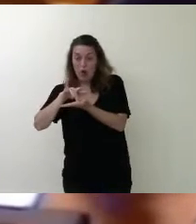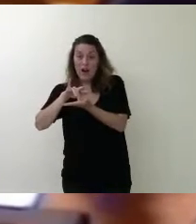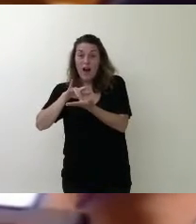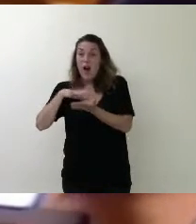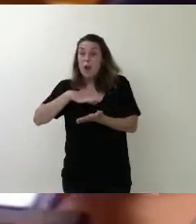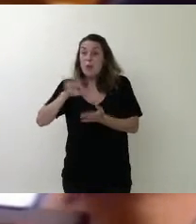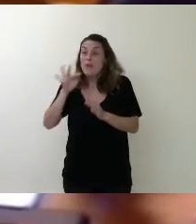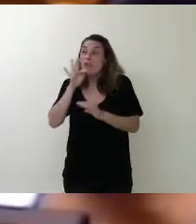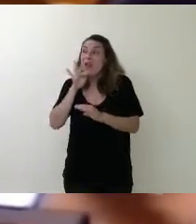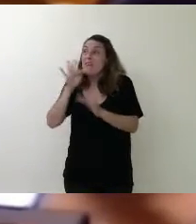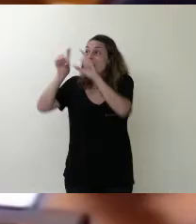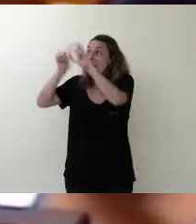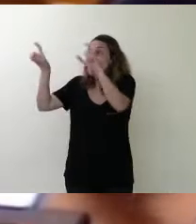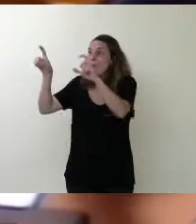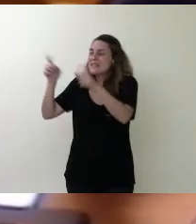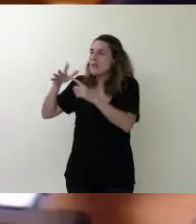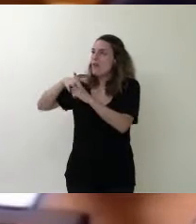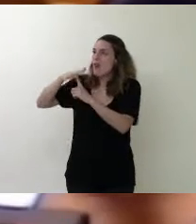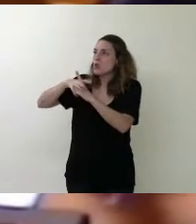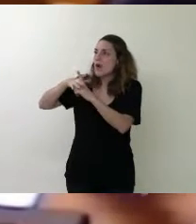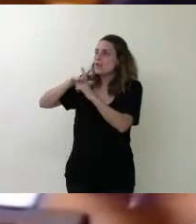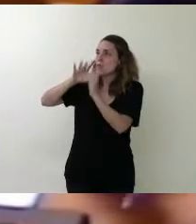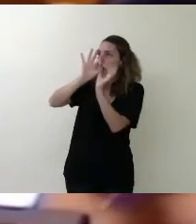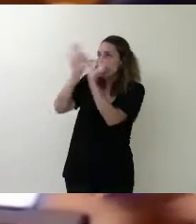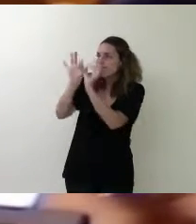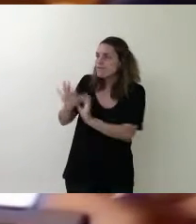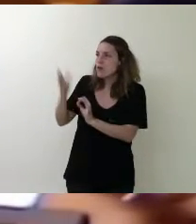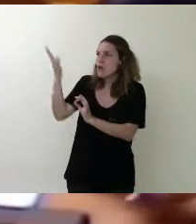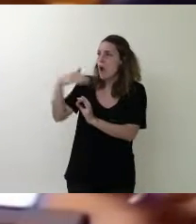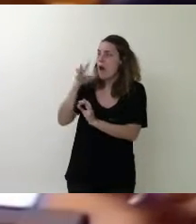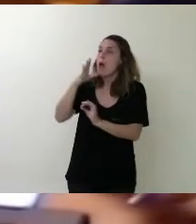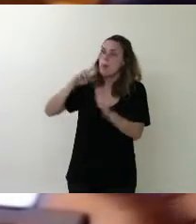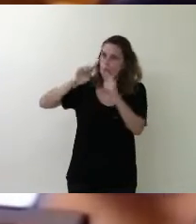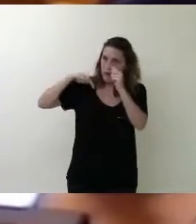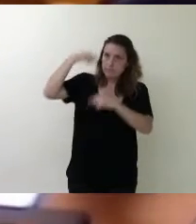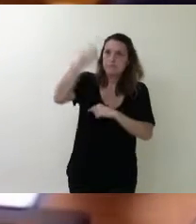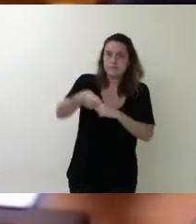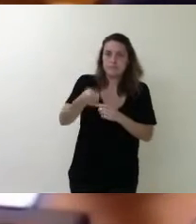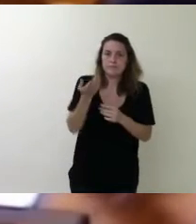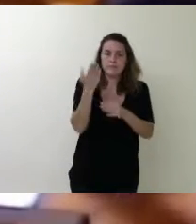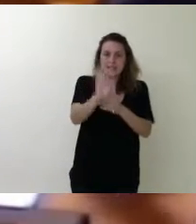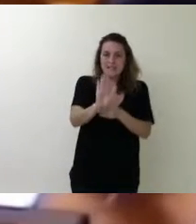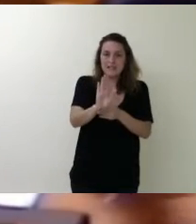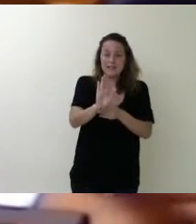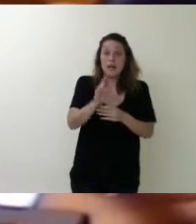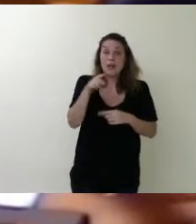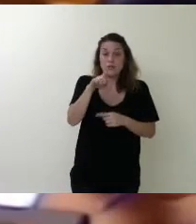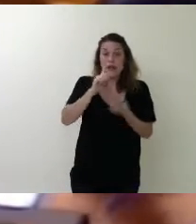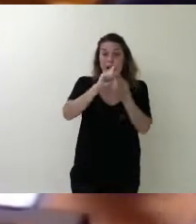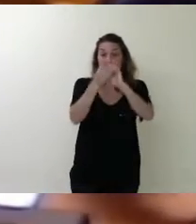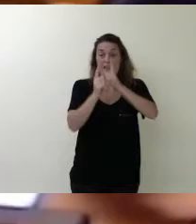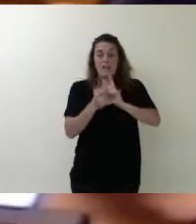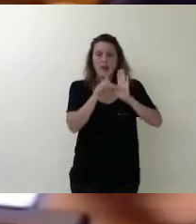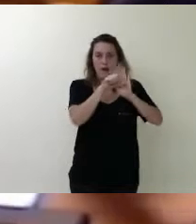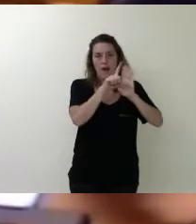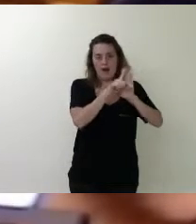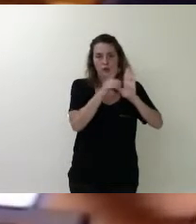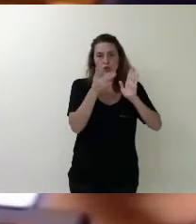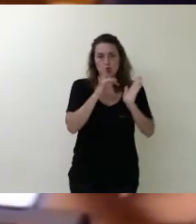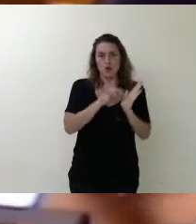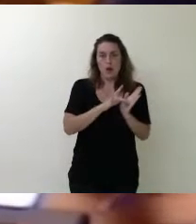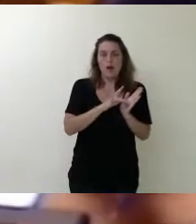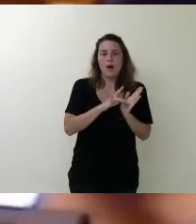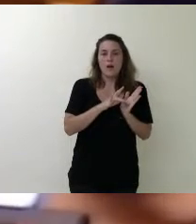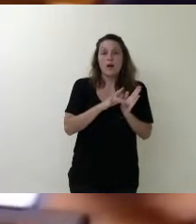ha terminado de facto el ejercicio y existe esa incapacidad. Algo que ha supuesto una modificación de la ley presupuestaria, no así ha